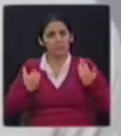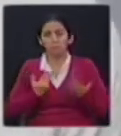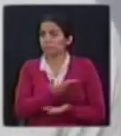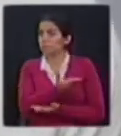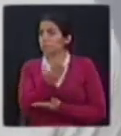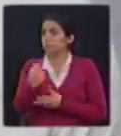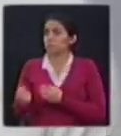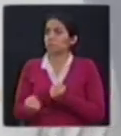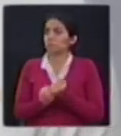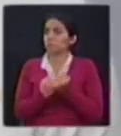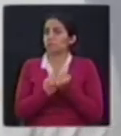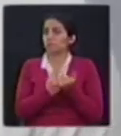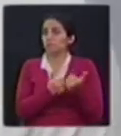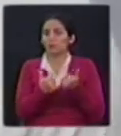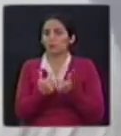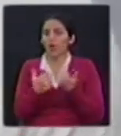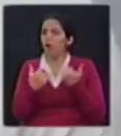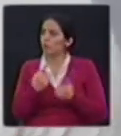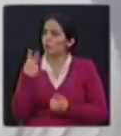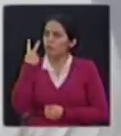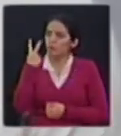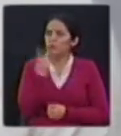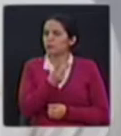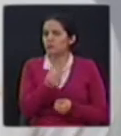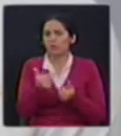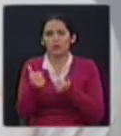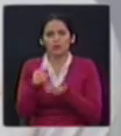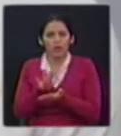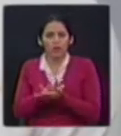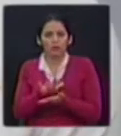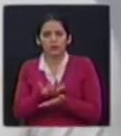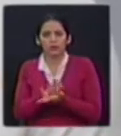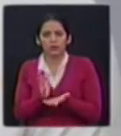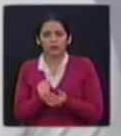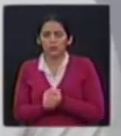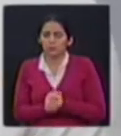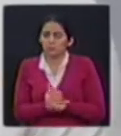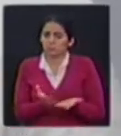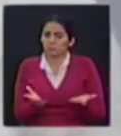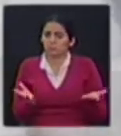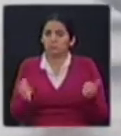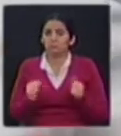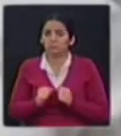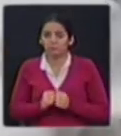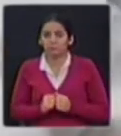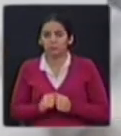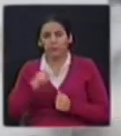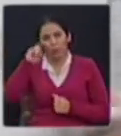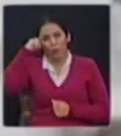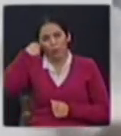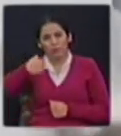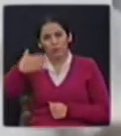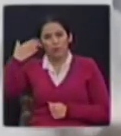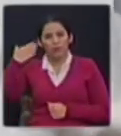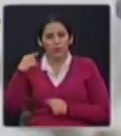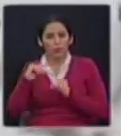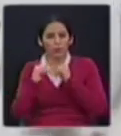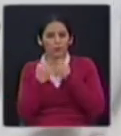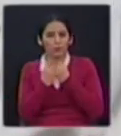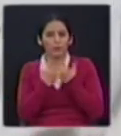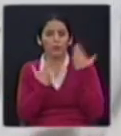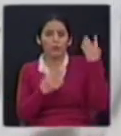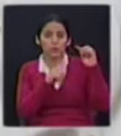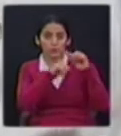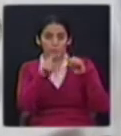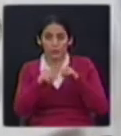una franca recuperación del partido, que es el único partido de los antiguos, histórico. El partido nuestro